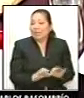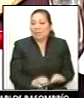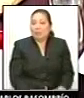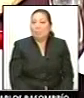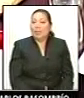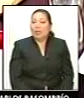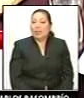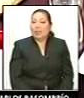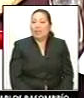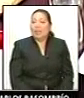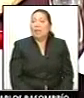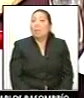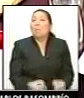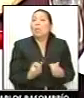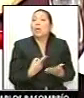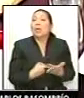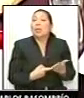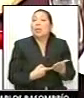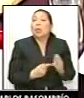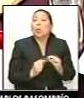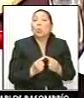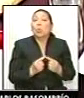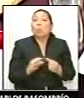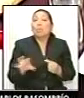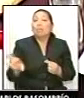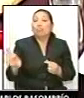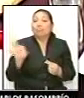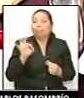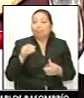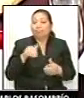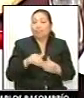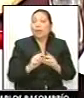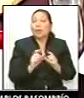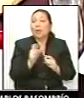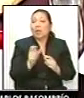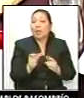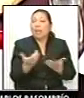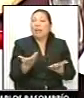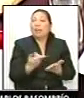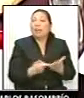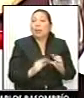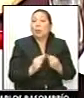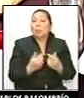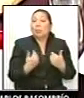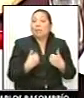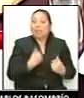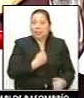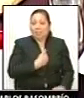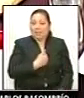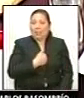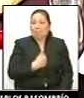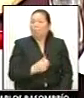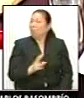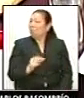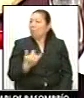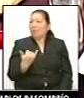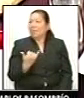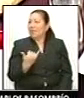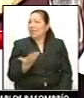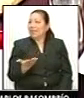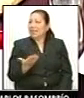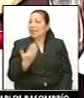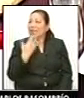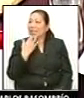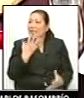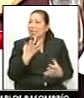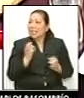respetarse cómo y por qué partido han sido elegidos los congresistas y a qué bancada tienen que pertenecer. No, ahora no. Ahora el que